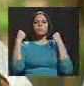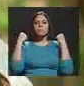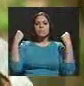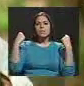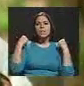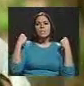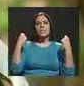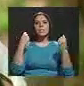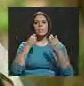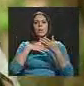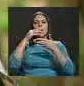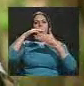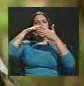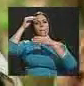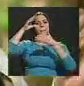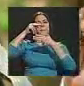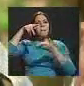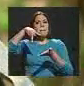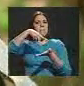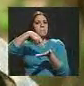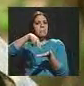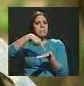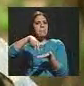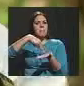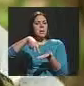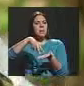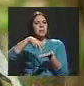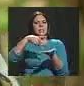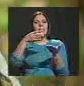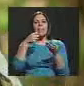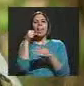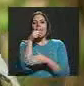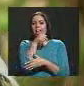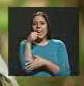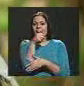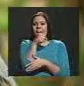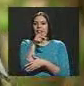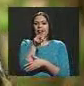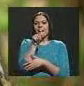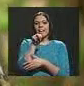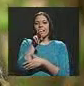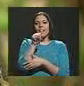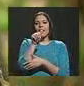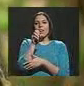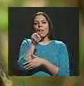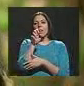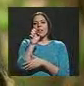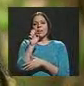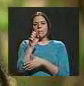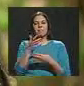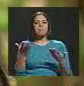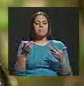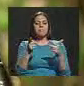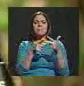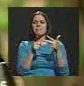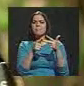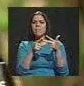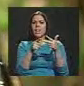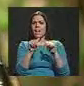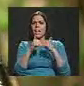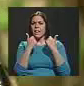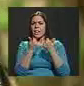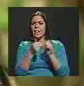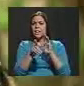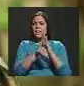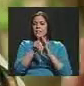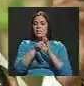físicos aprendizaje de baile karaoque distracción en el área de desarrollo